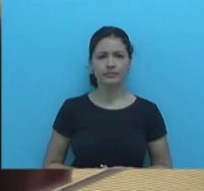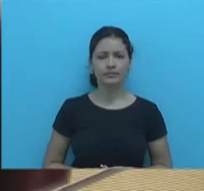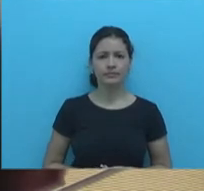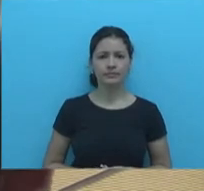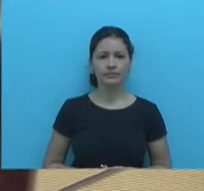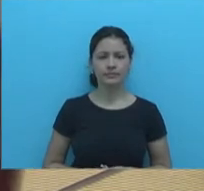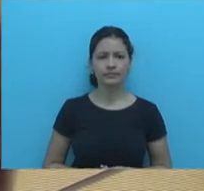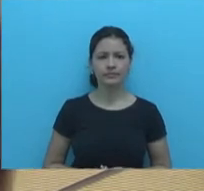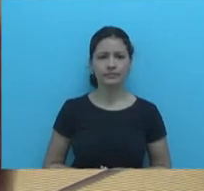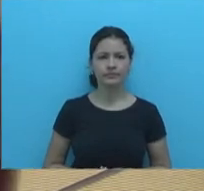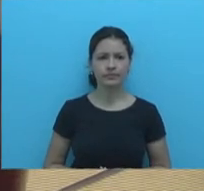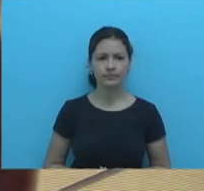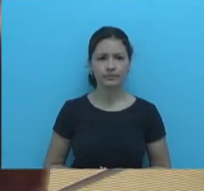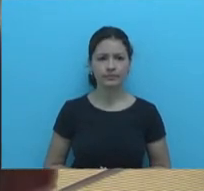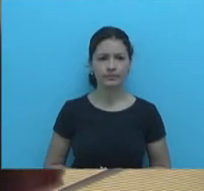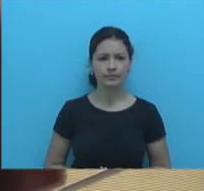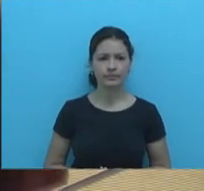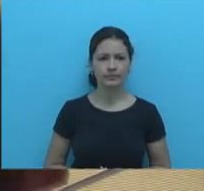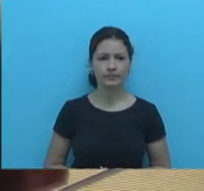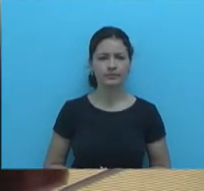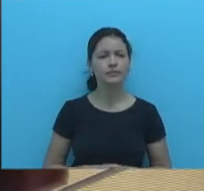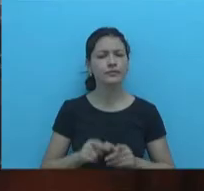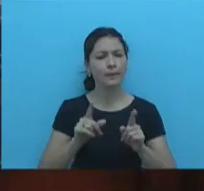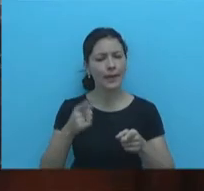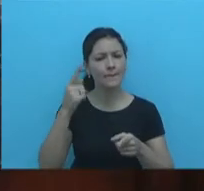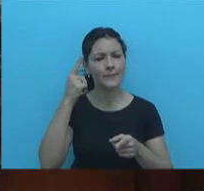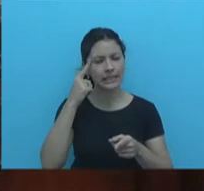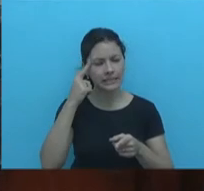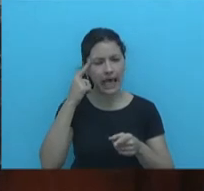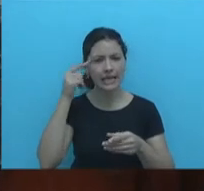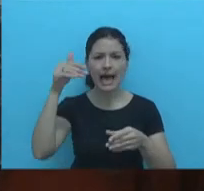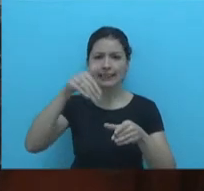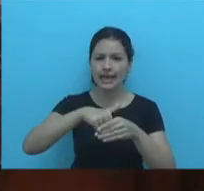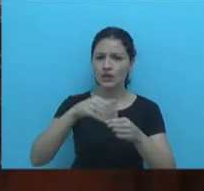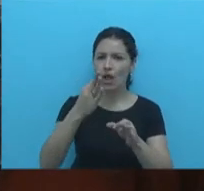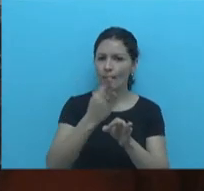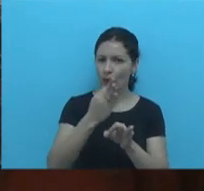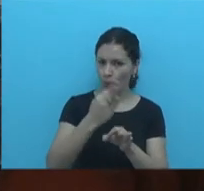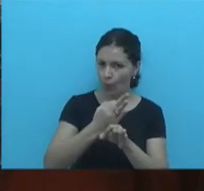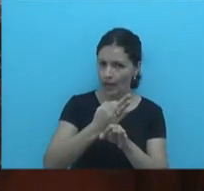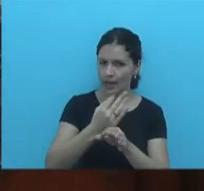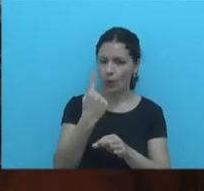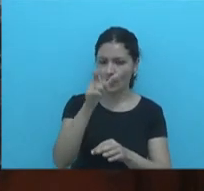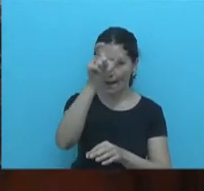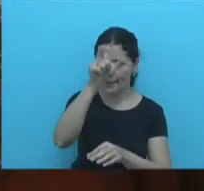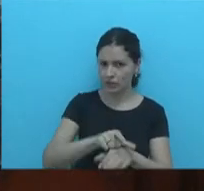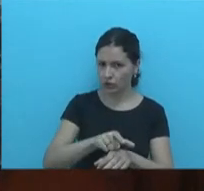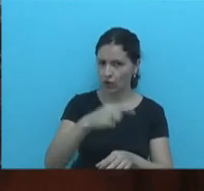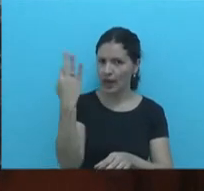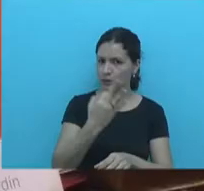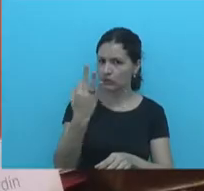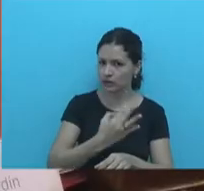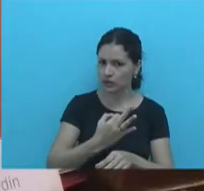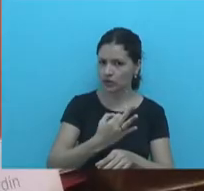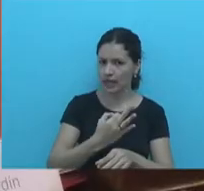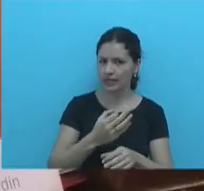Diputada, tiene la palabra. O sea, deberíamos tener en cuenta también que contar con un profesional durante todo un turno en la escuela,